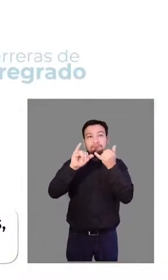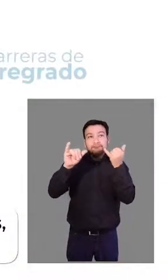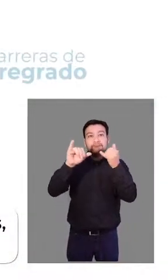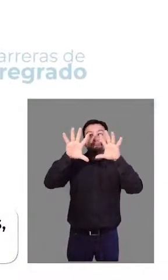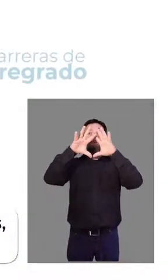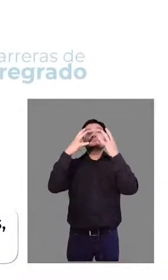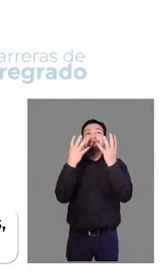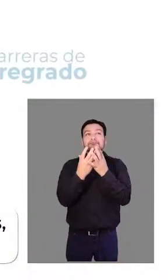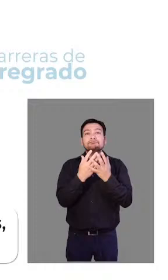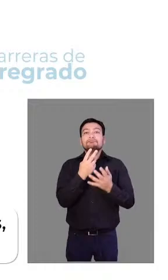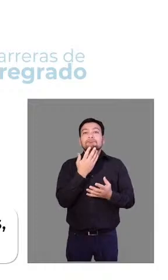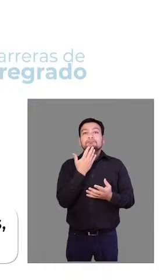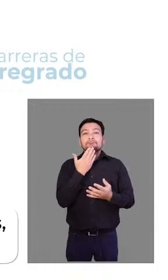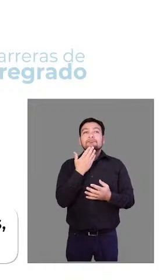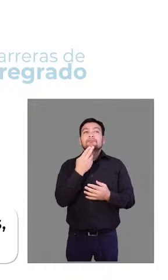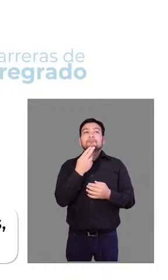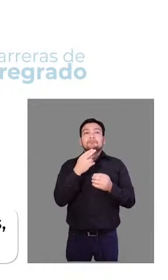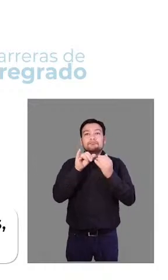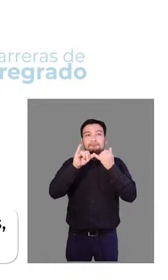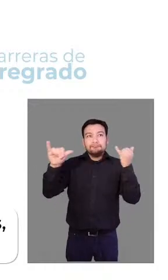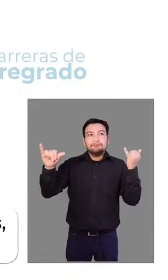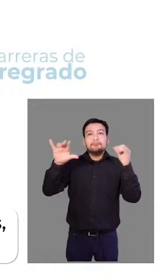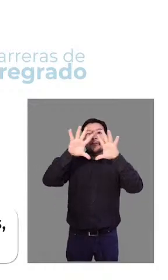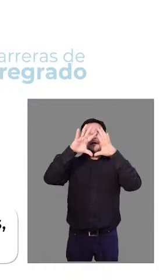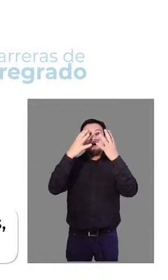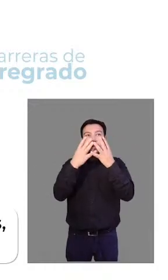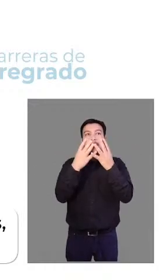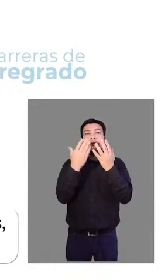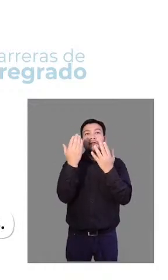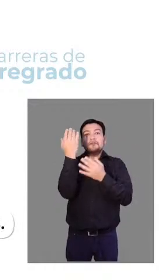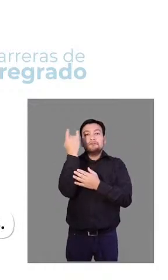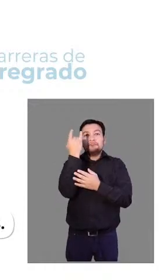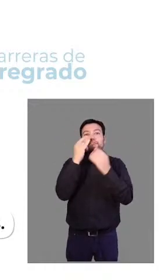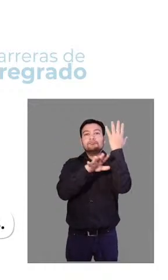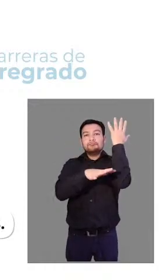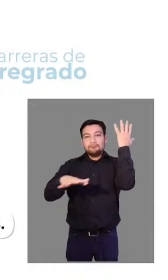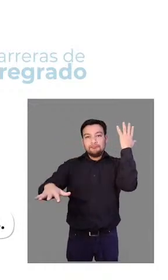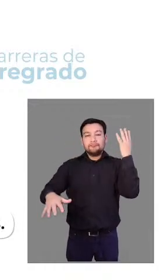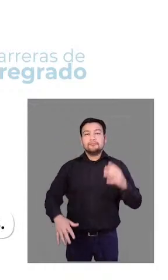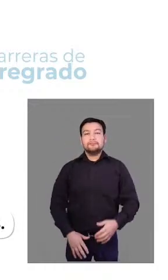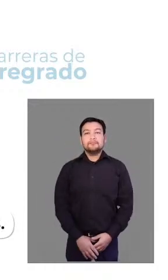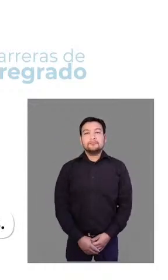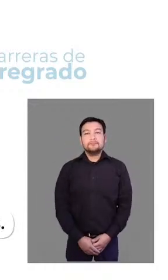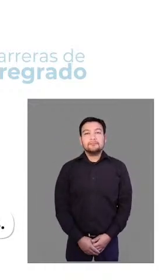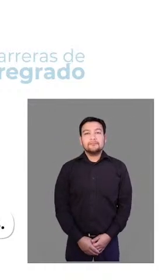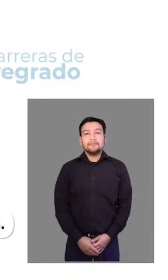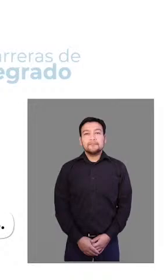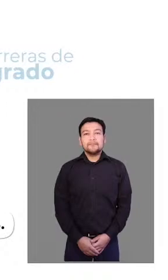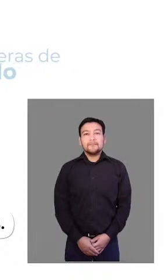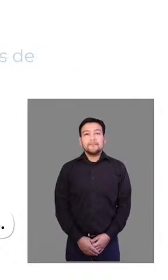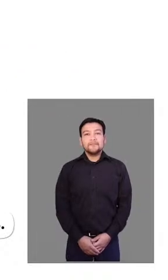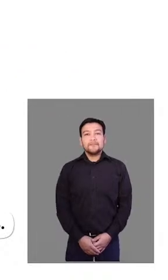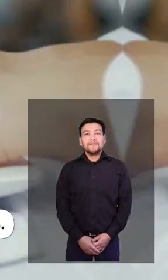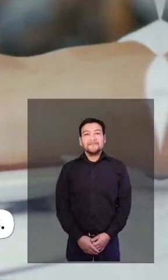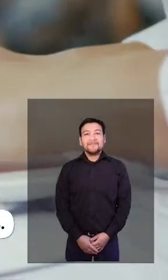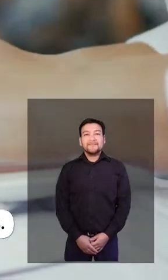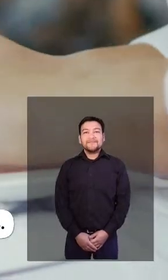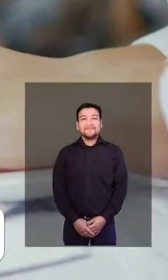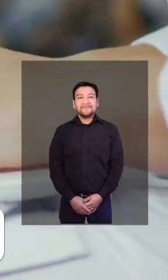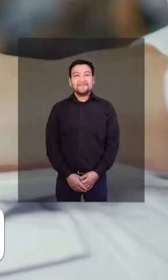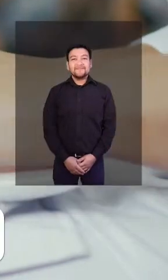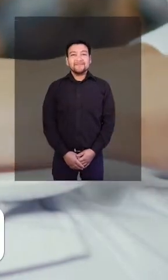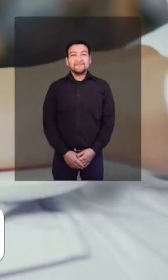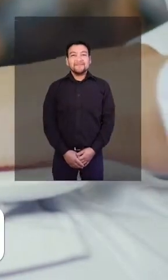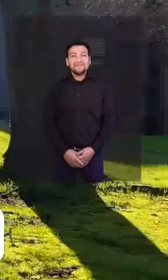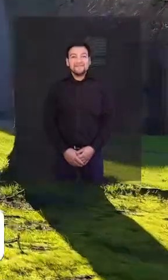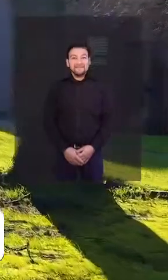centros, 17 carreras de pregrado, un programa de doctorado, una variada oferta de magísteres y diplomados.